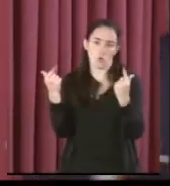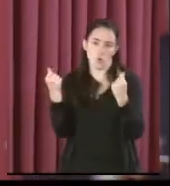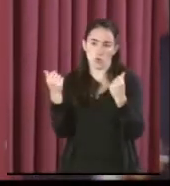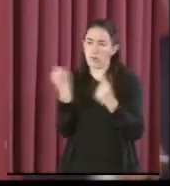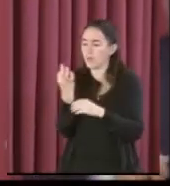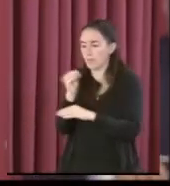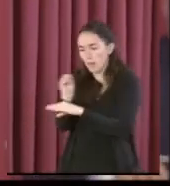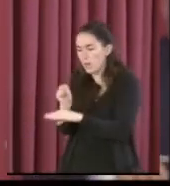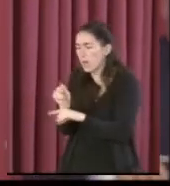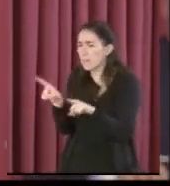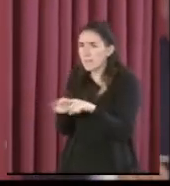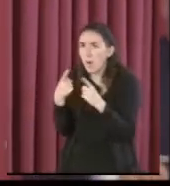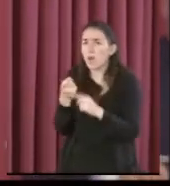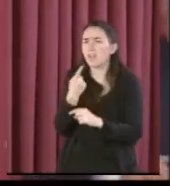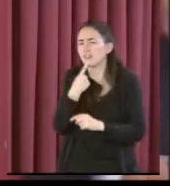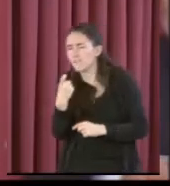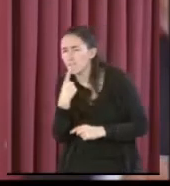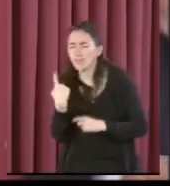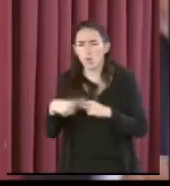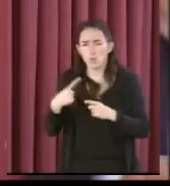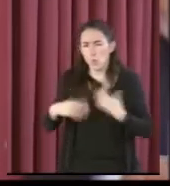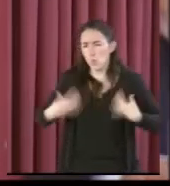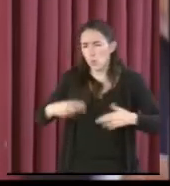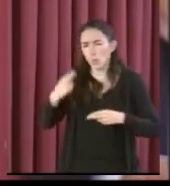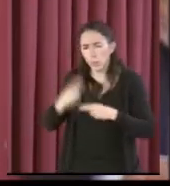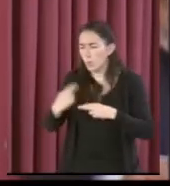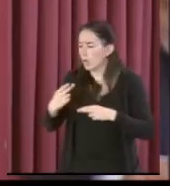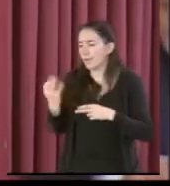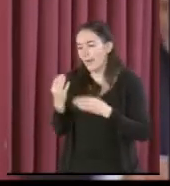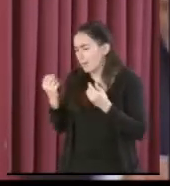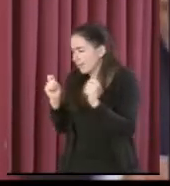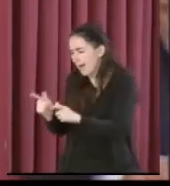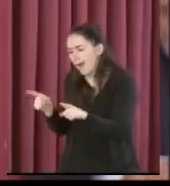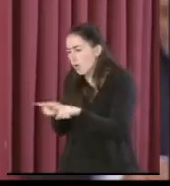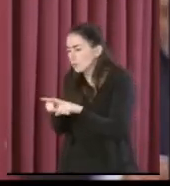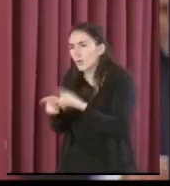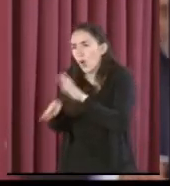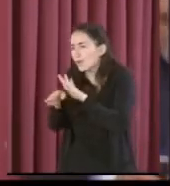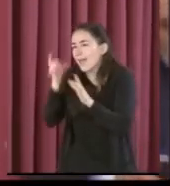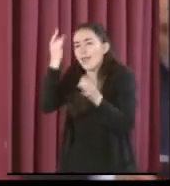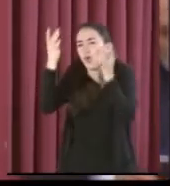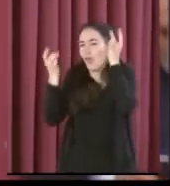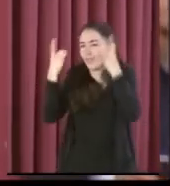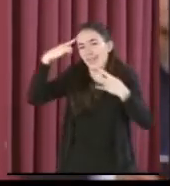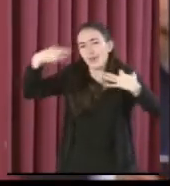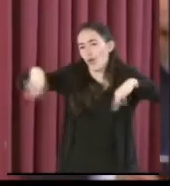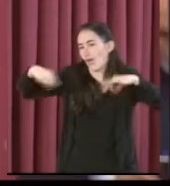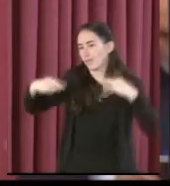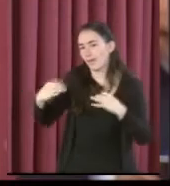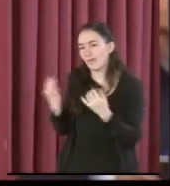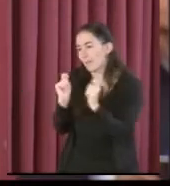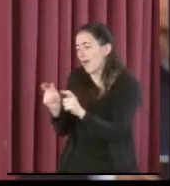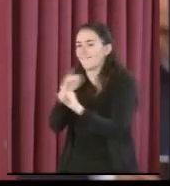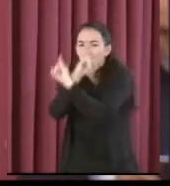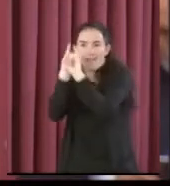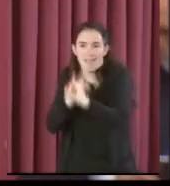que, a pesar de las dificultades, que mantengan la inocencia y que tengan una infancia feliz. Ningún niño debe